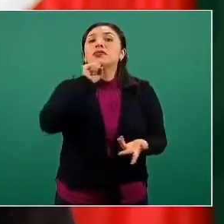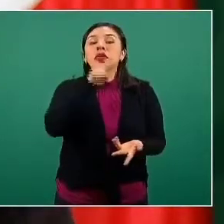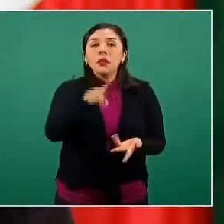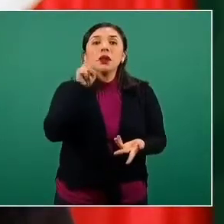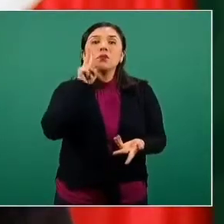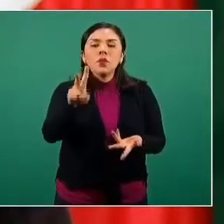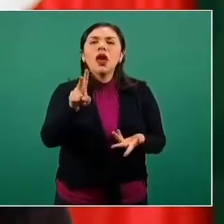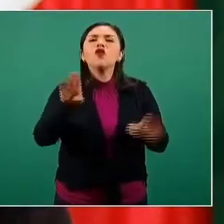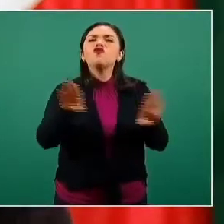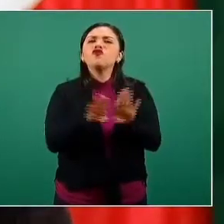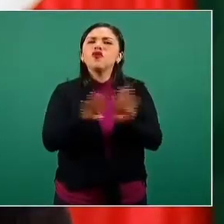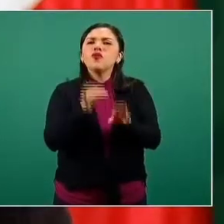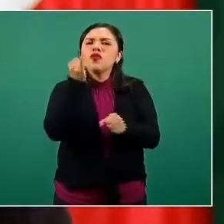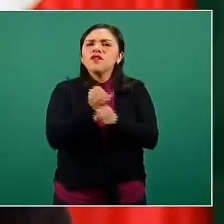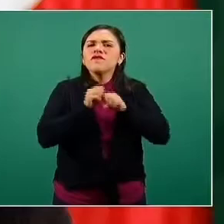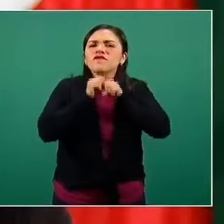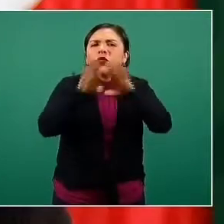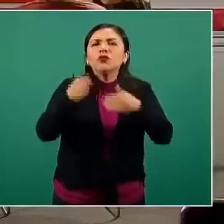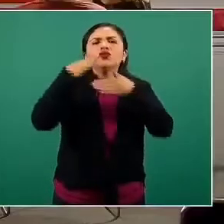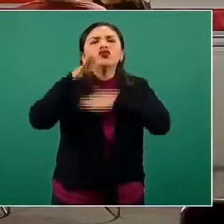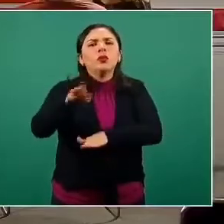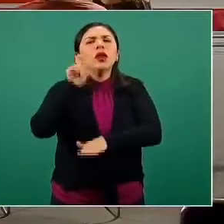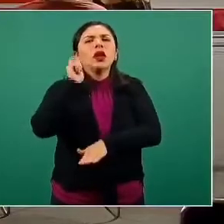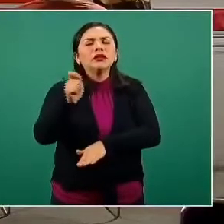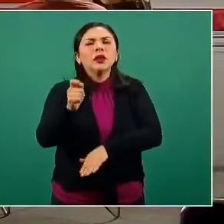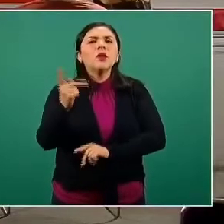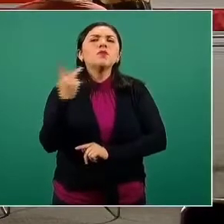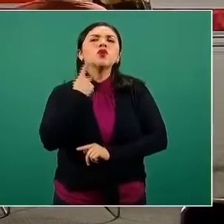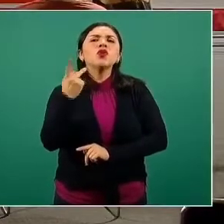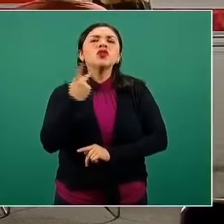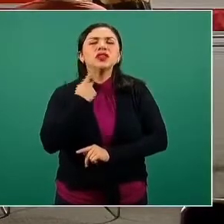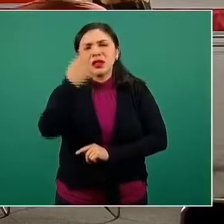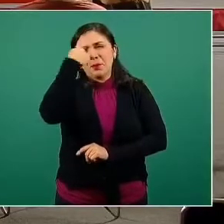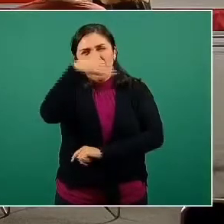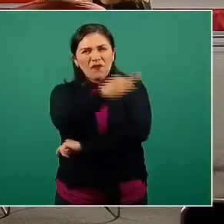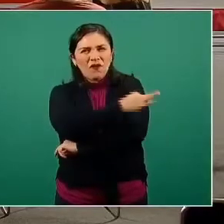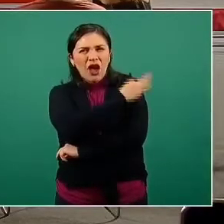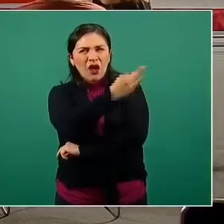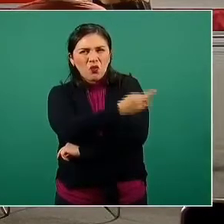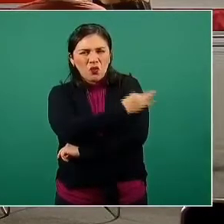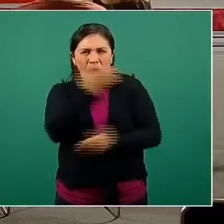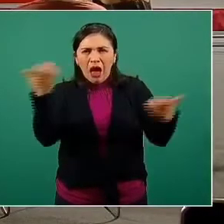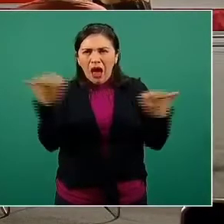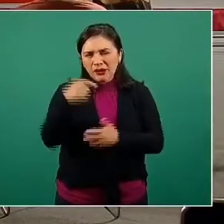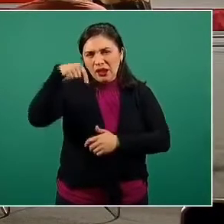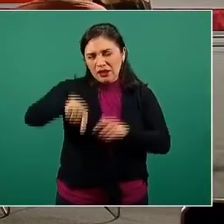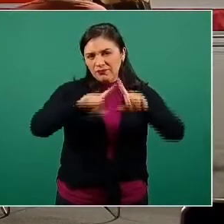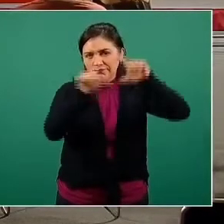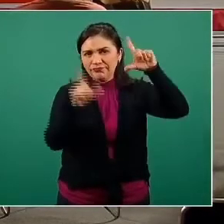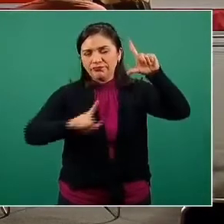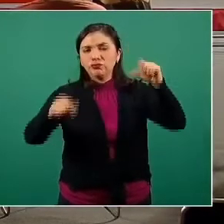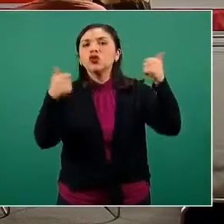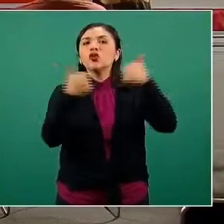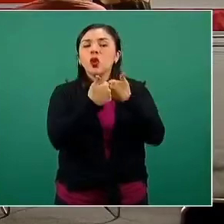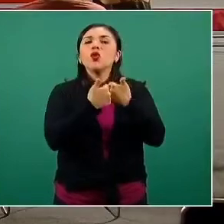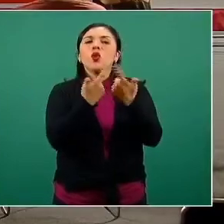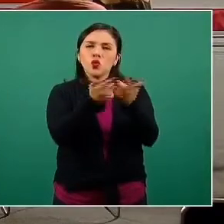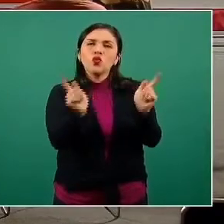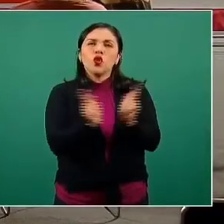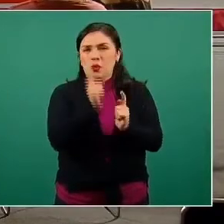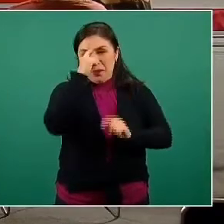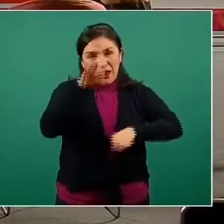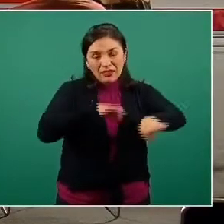también actualizar los datos relacionados a la política nacional de vacunación, que a través de la campaña